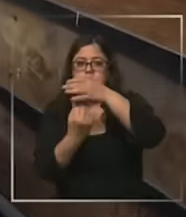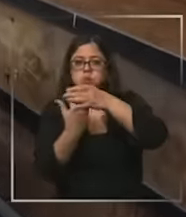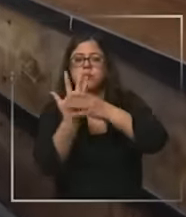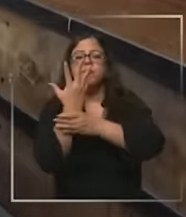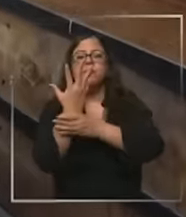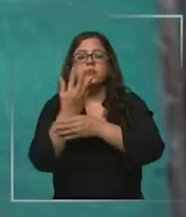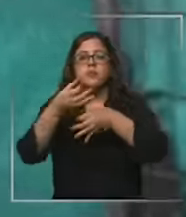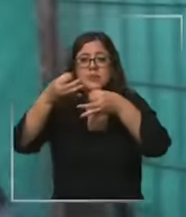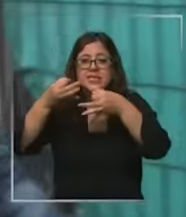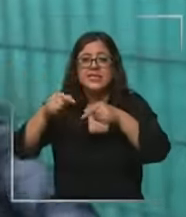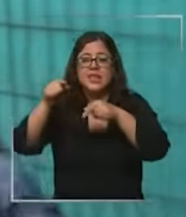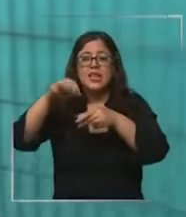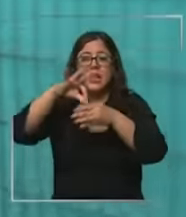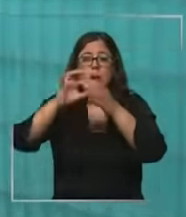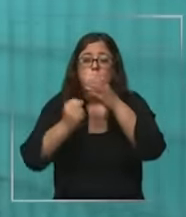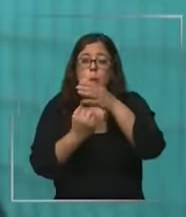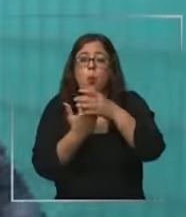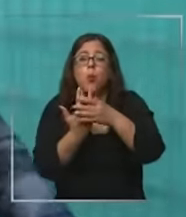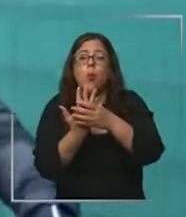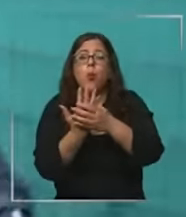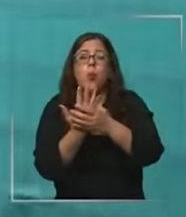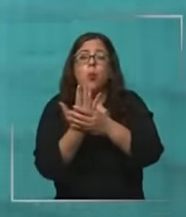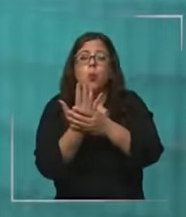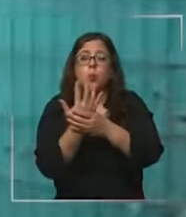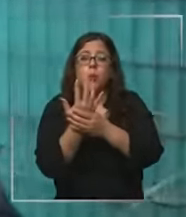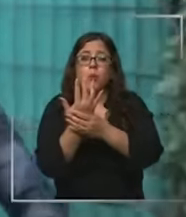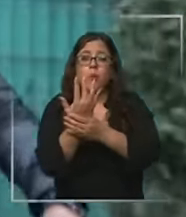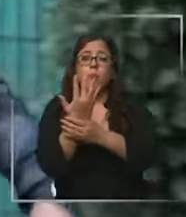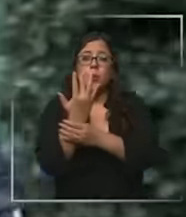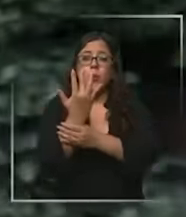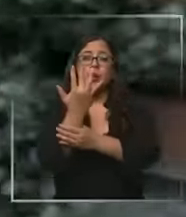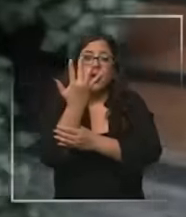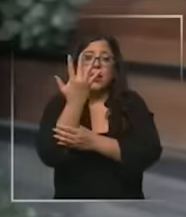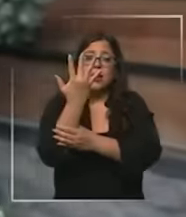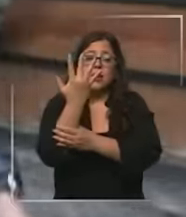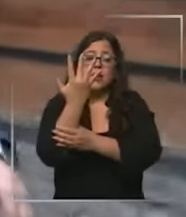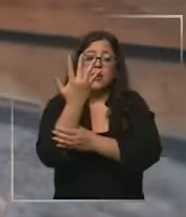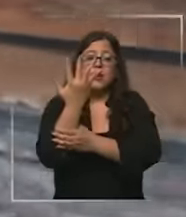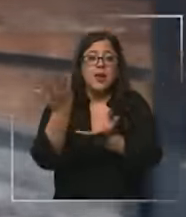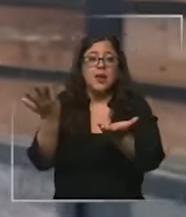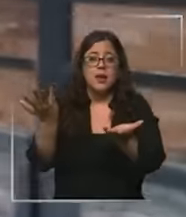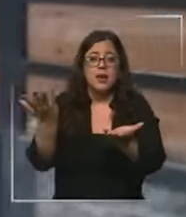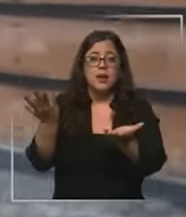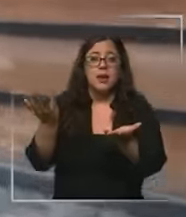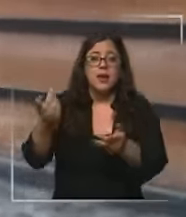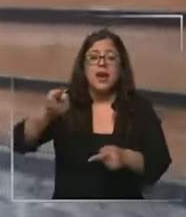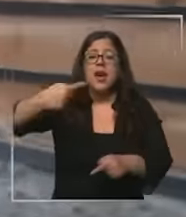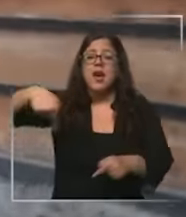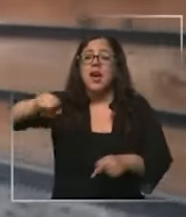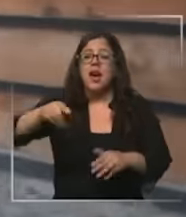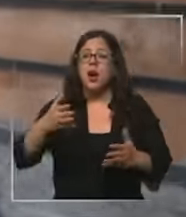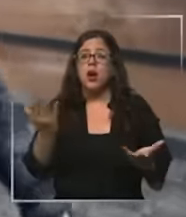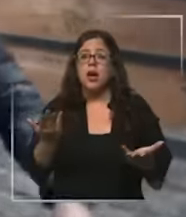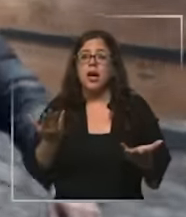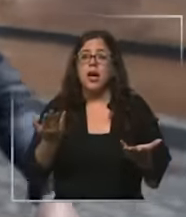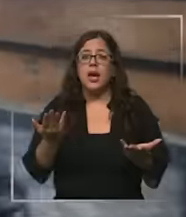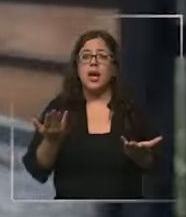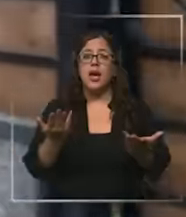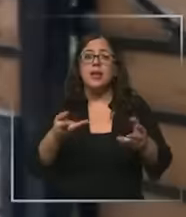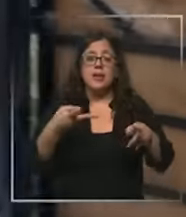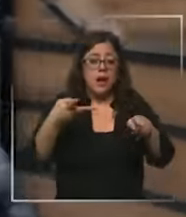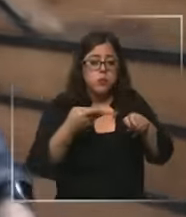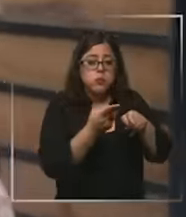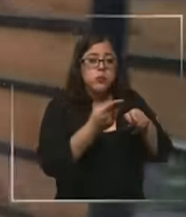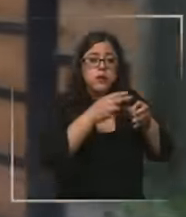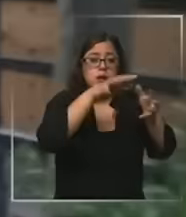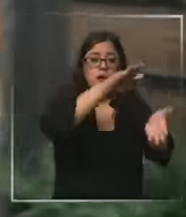medida que la planta va generando ya el cultivo final, ellos de una u otra manera bajan esta droga